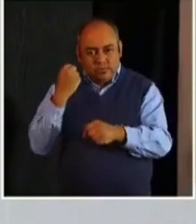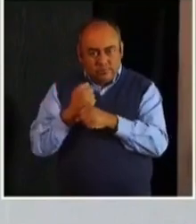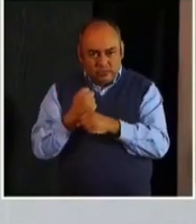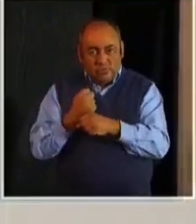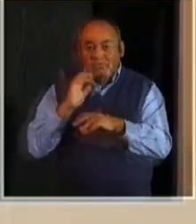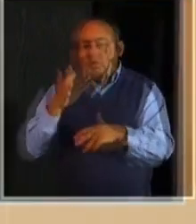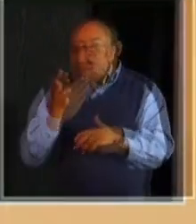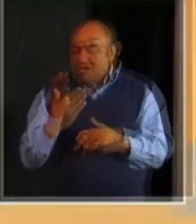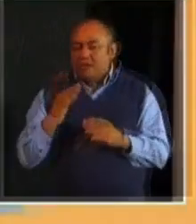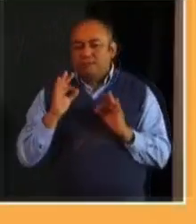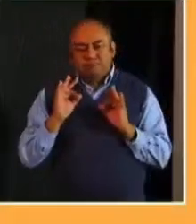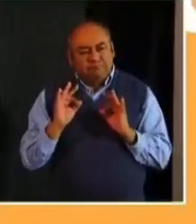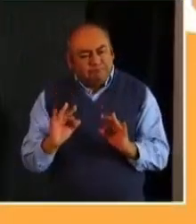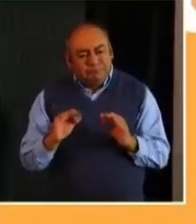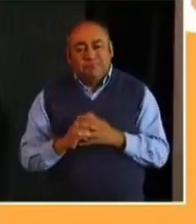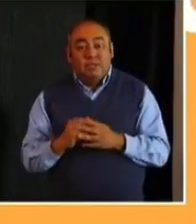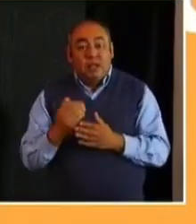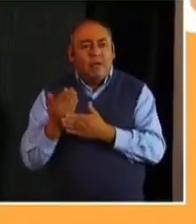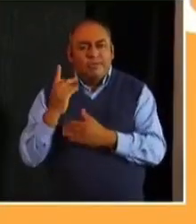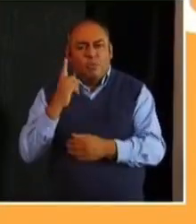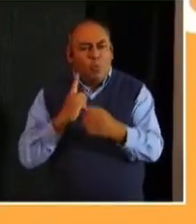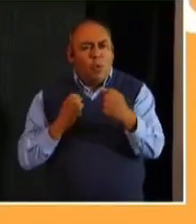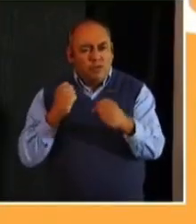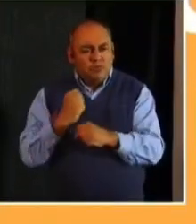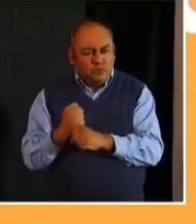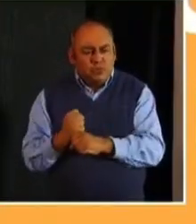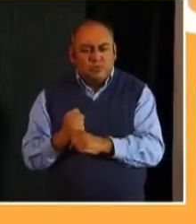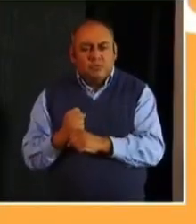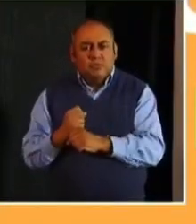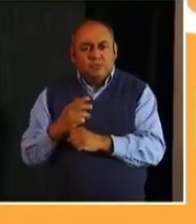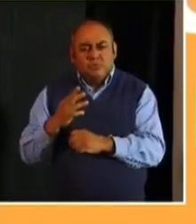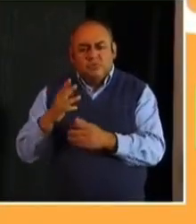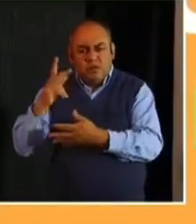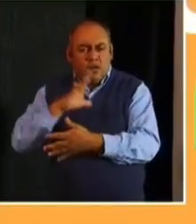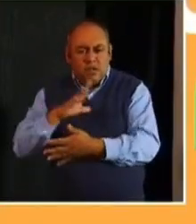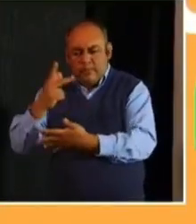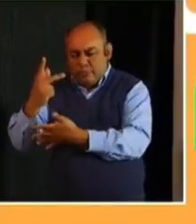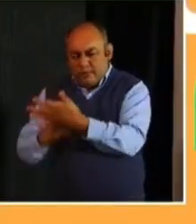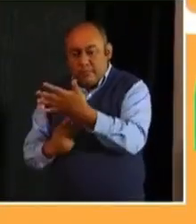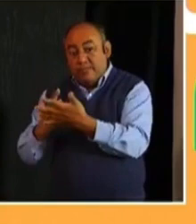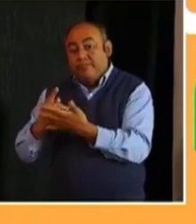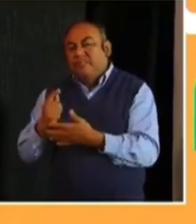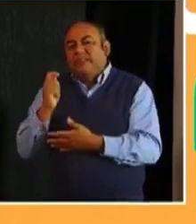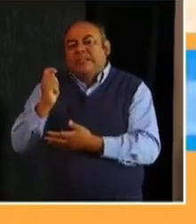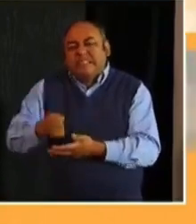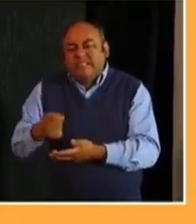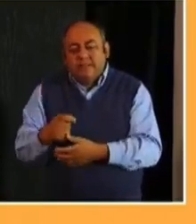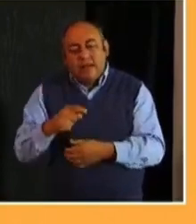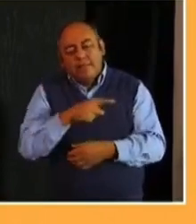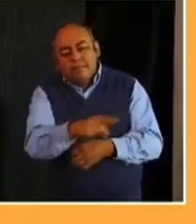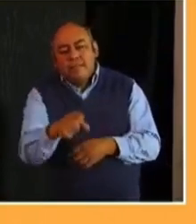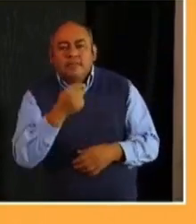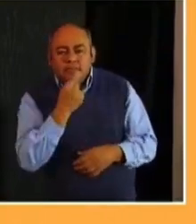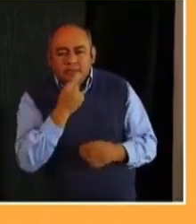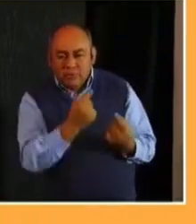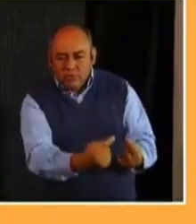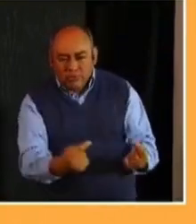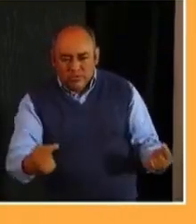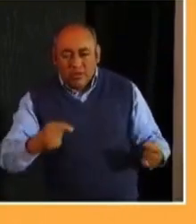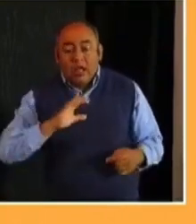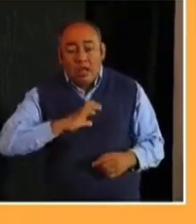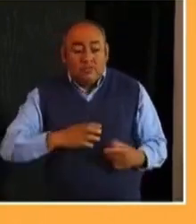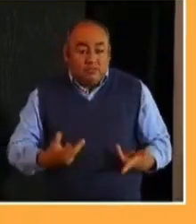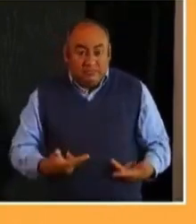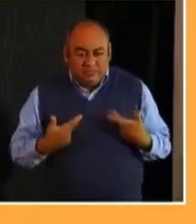en el estado con este programa de cobertura universal contra el cáncer infantil y Nuevo León